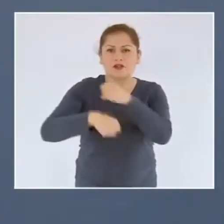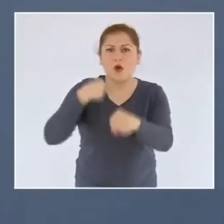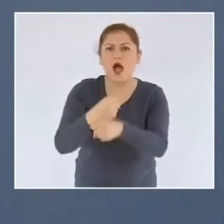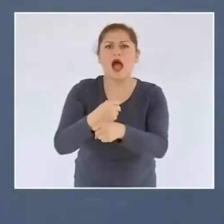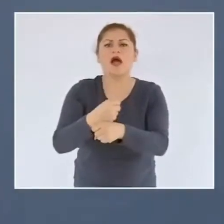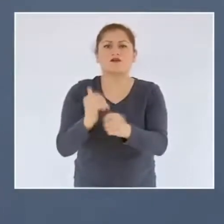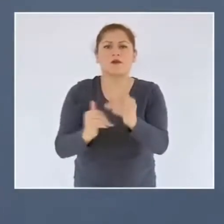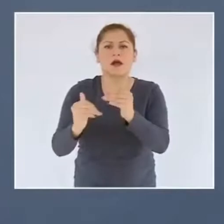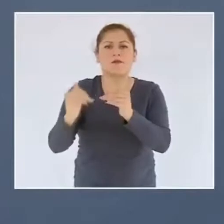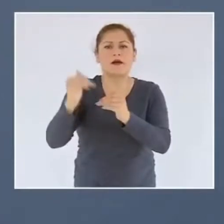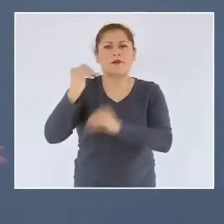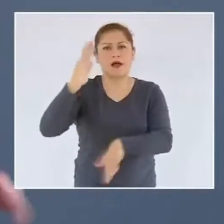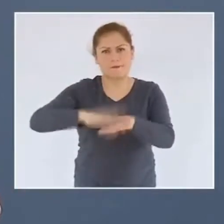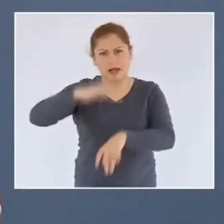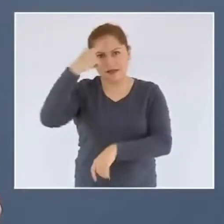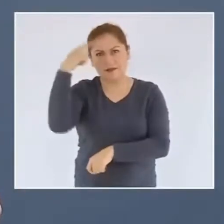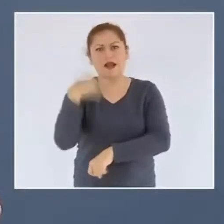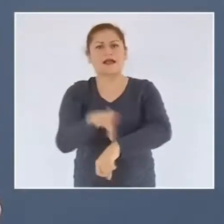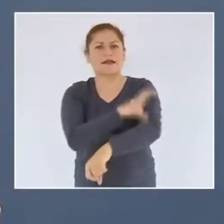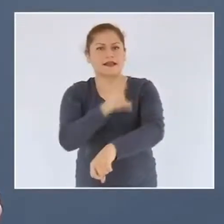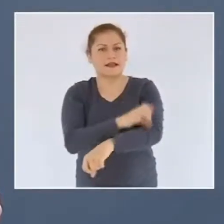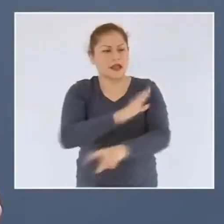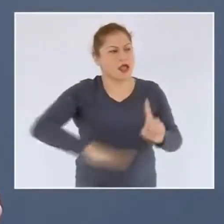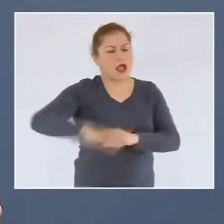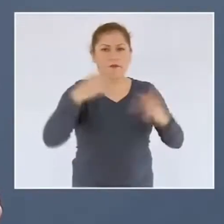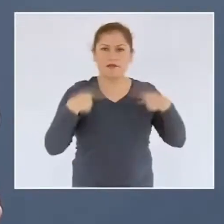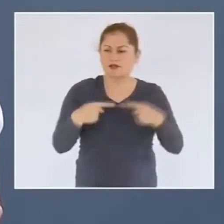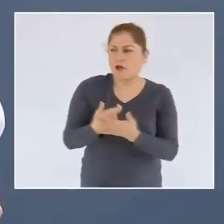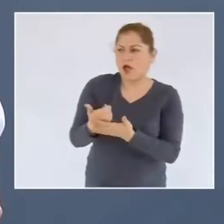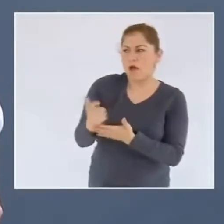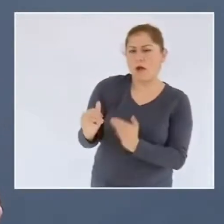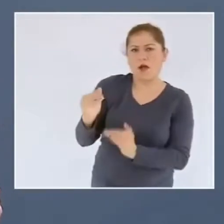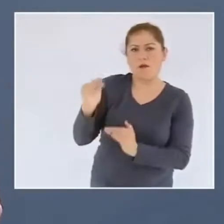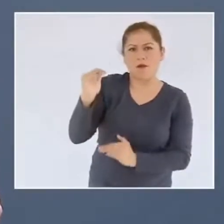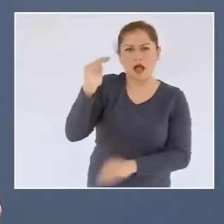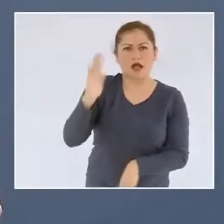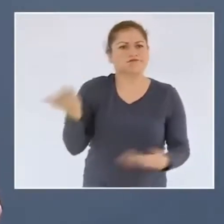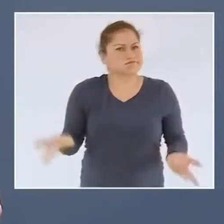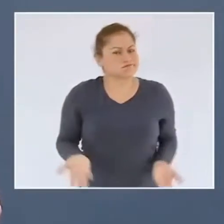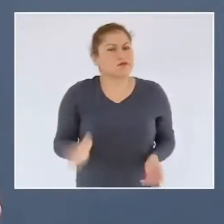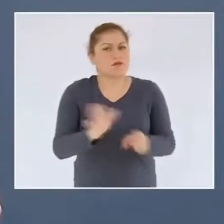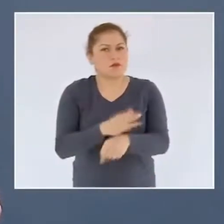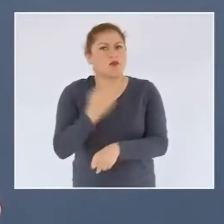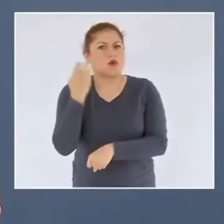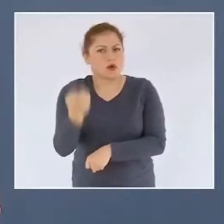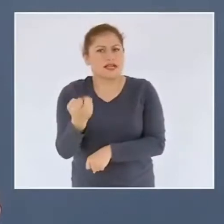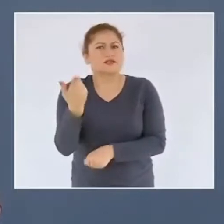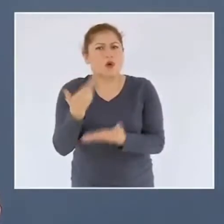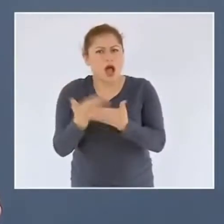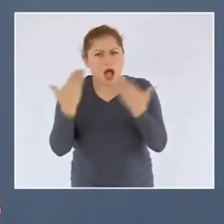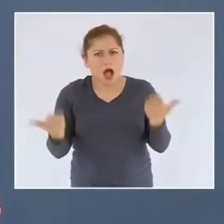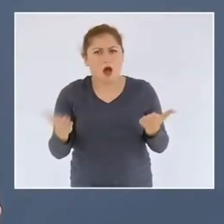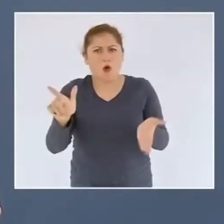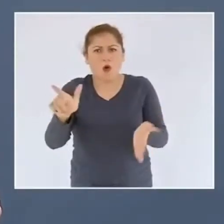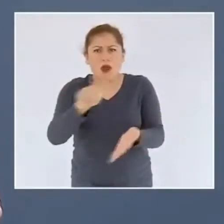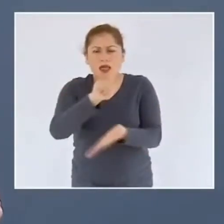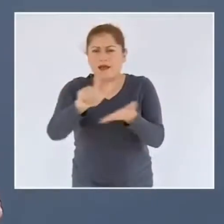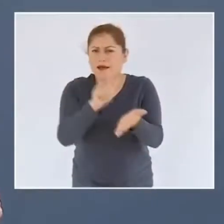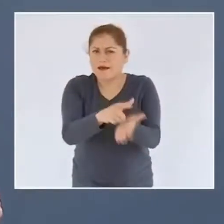de la energía eléctrica al consumidor. Tal despropósito no se inscribe en aras del interés colectivo y